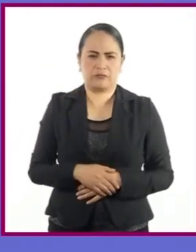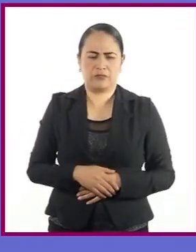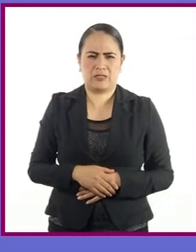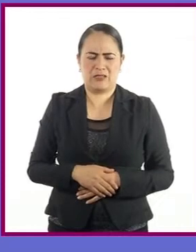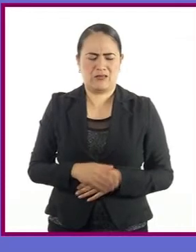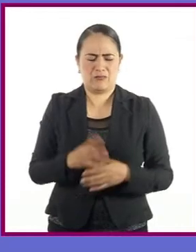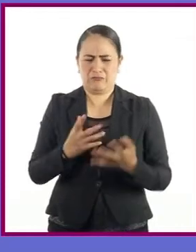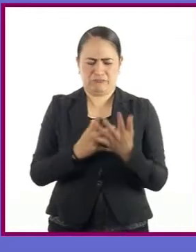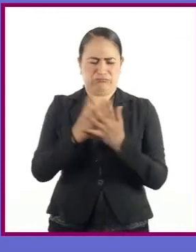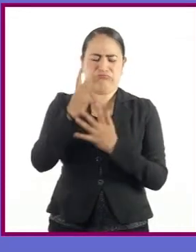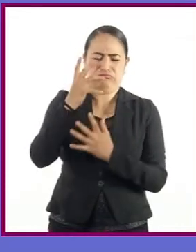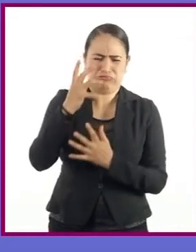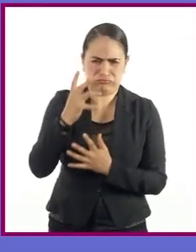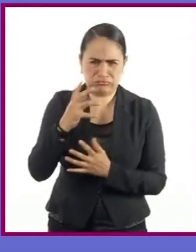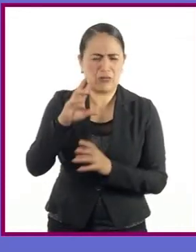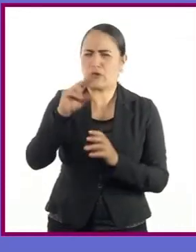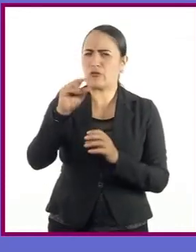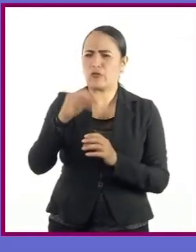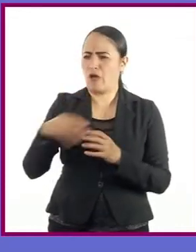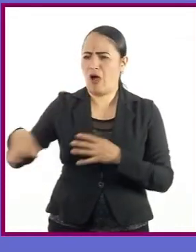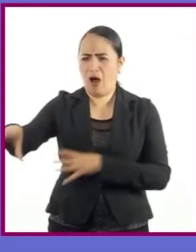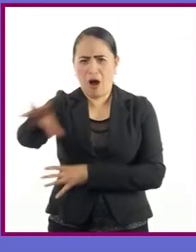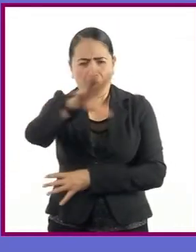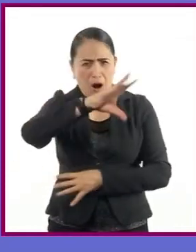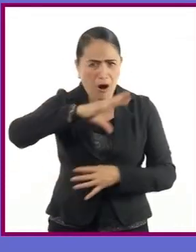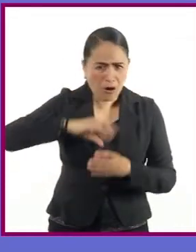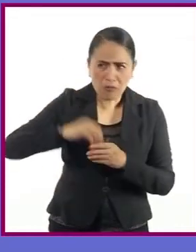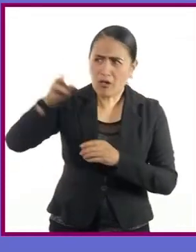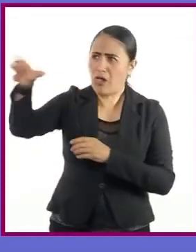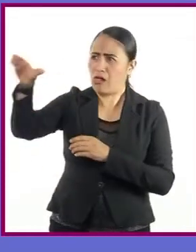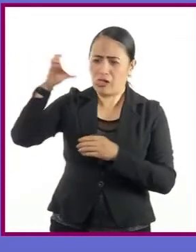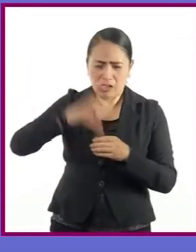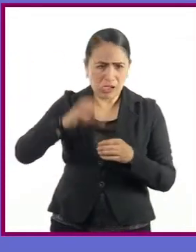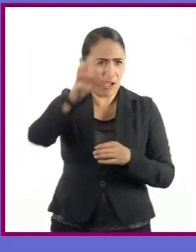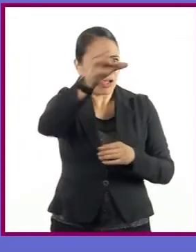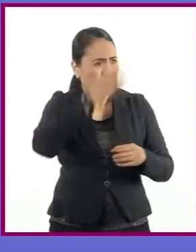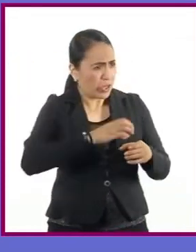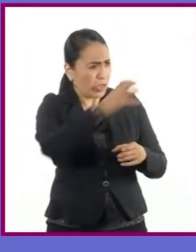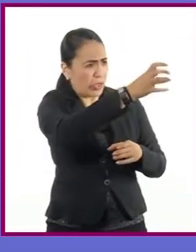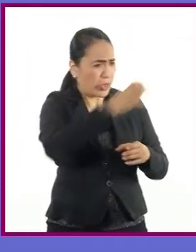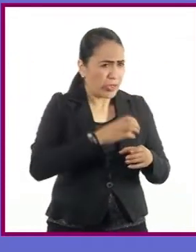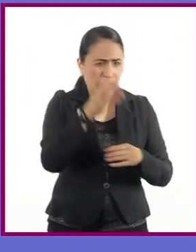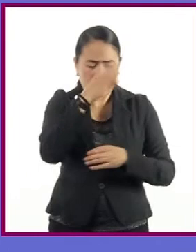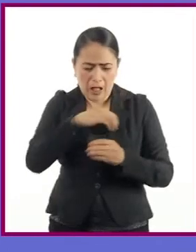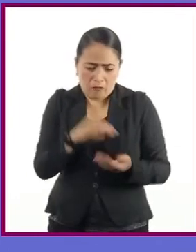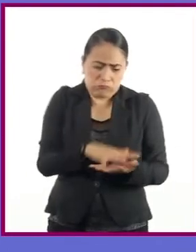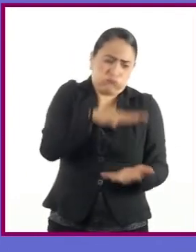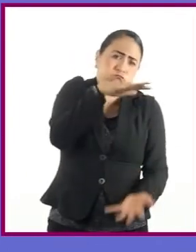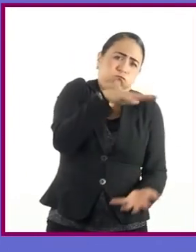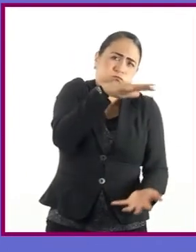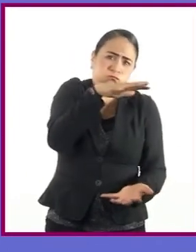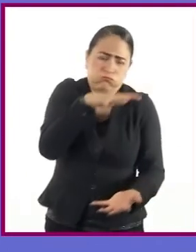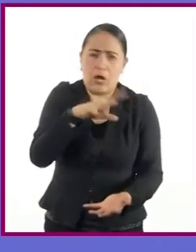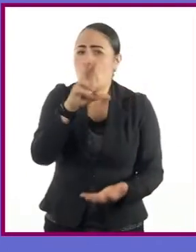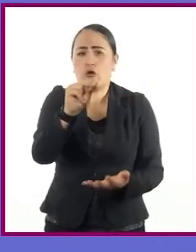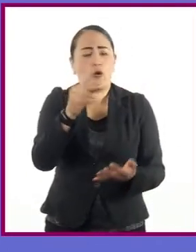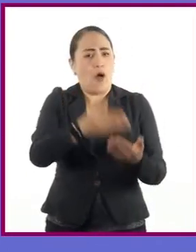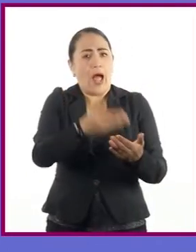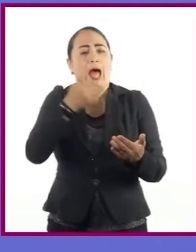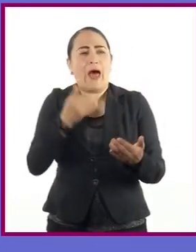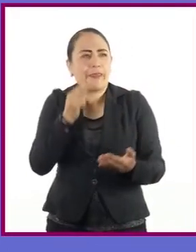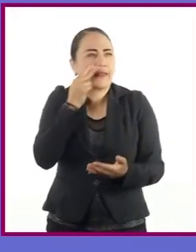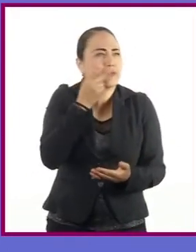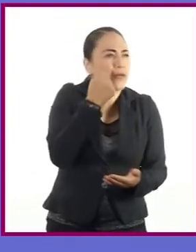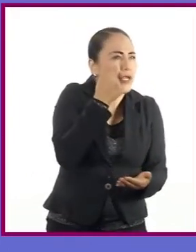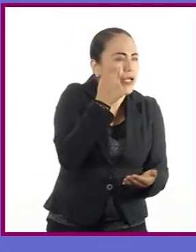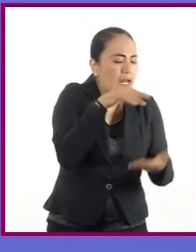platillo, asegurémonos de no llevarnos el material de la estantería sin haberlo explorado brevemente. Para ello usamos las técnicas